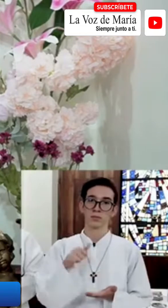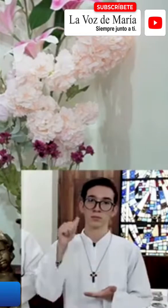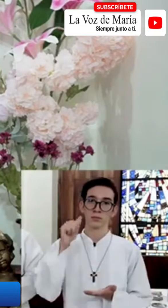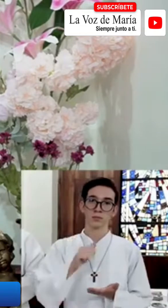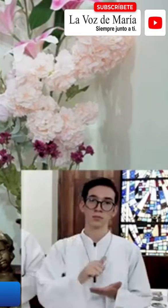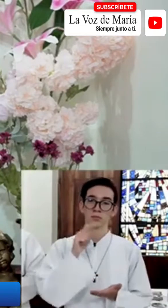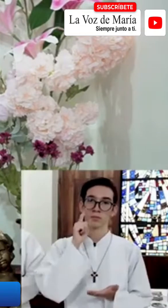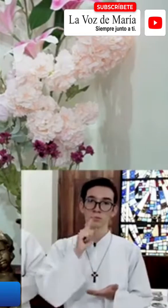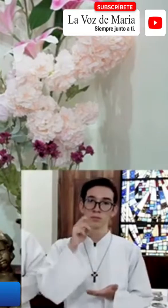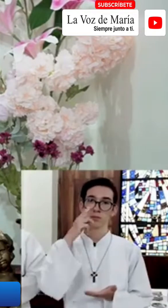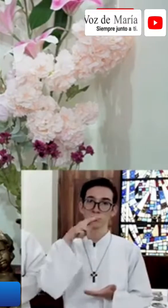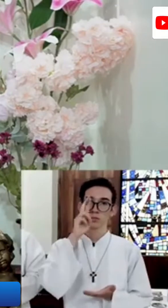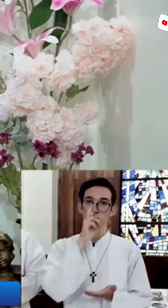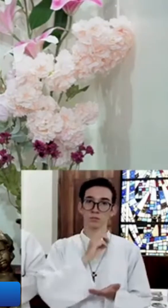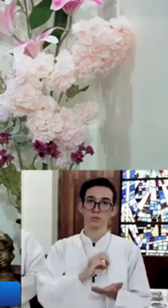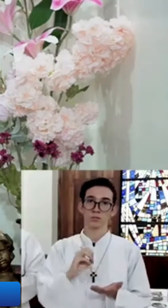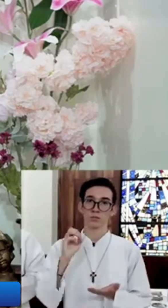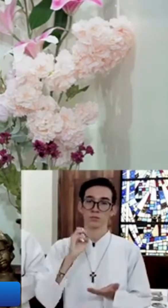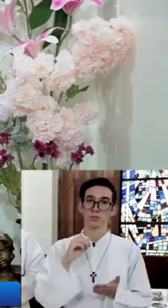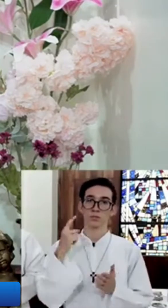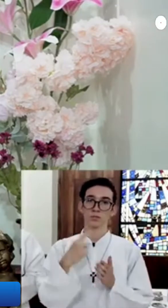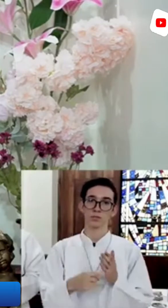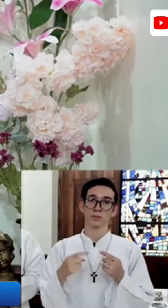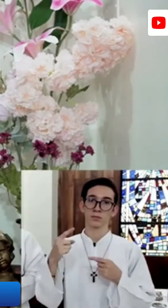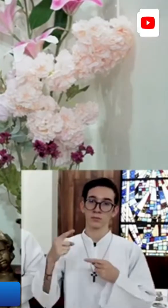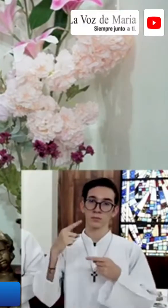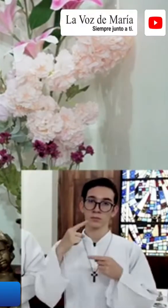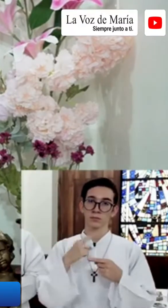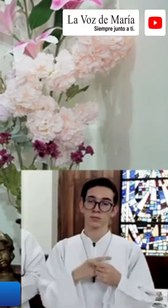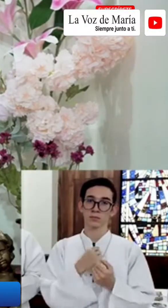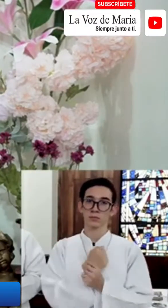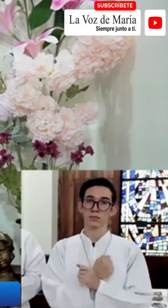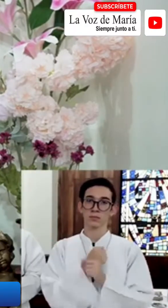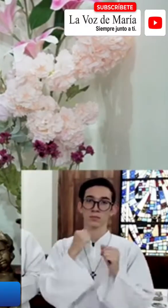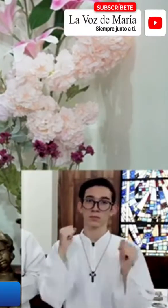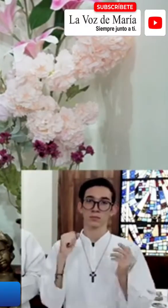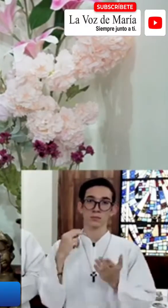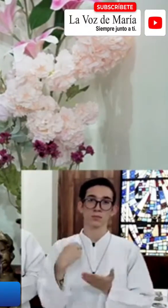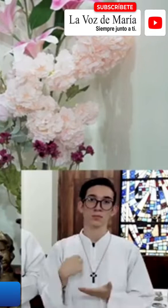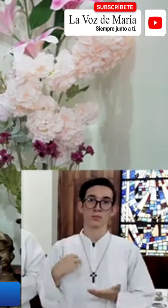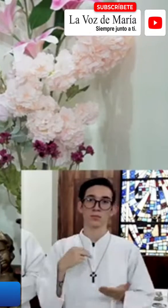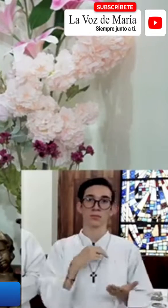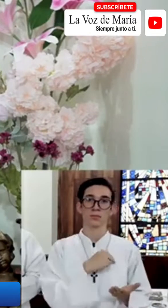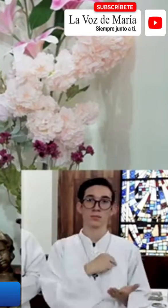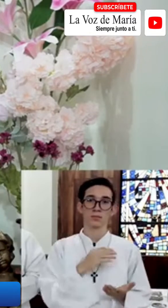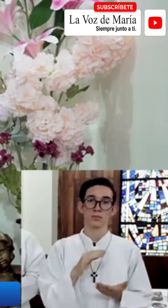Alabemos al Señor que viene a